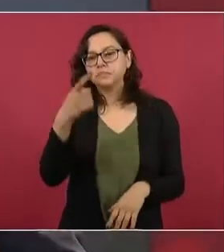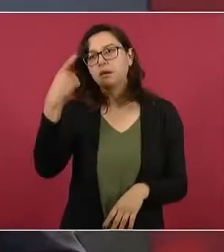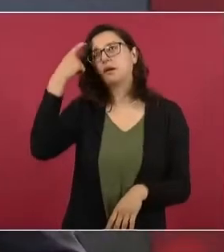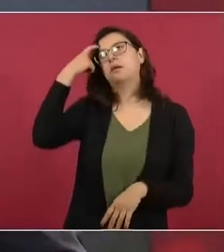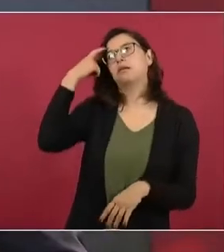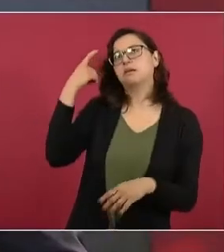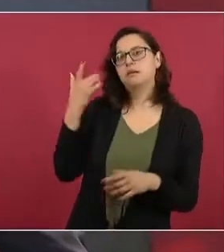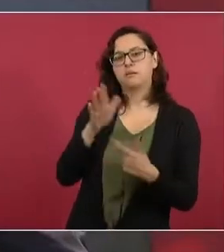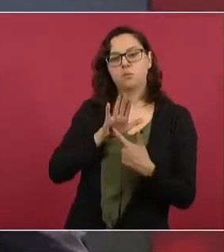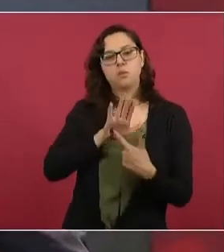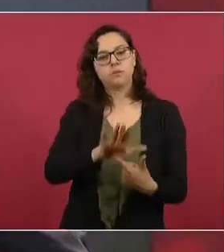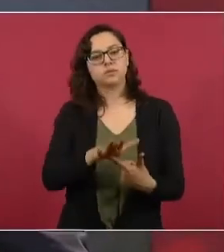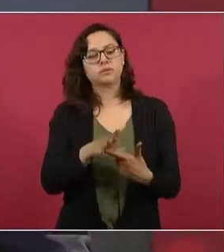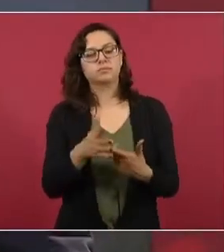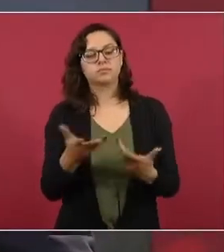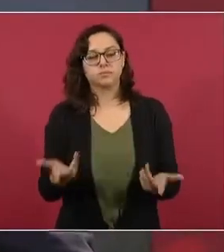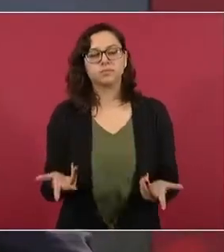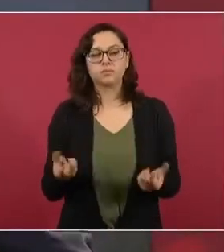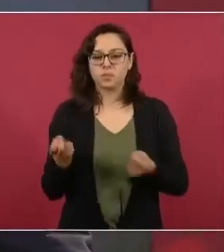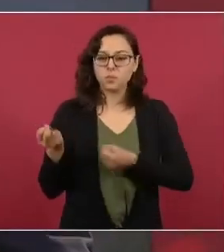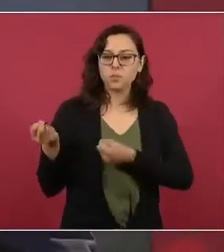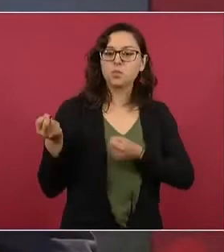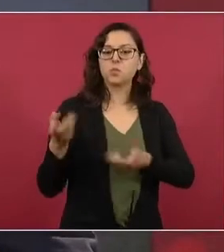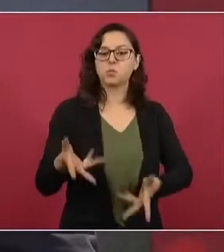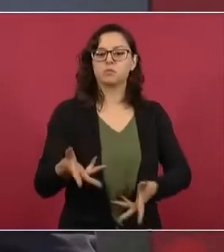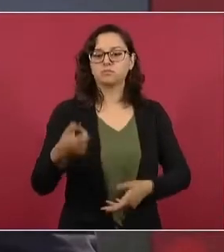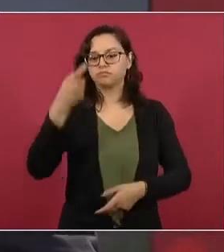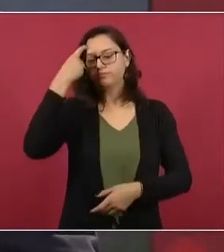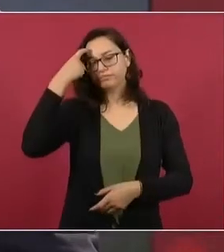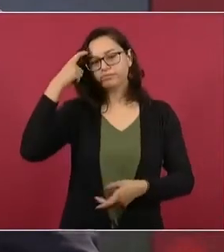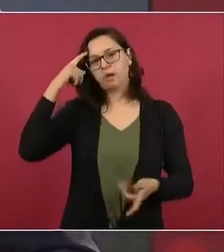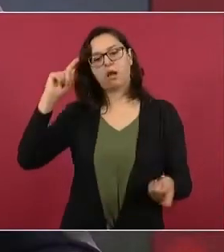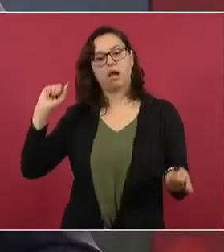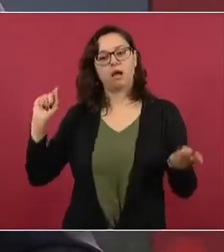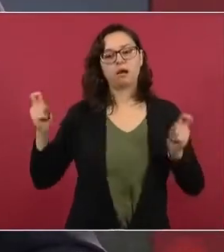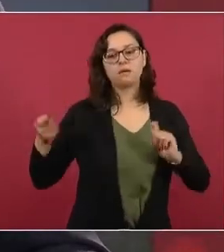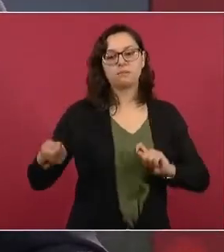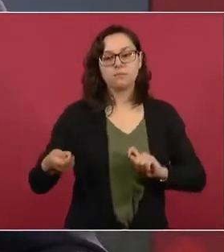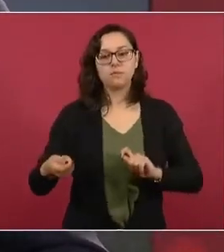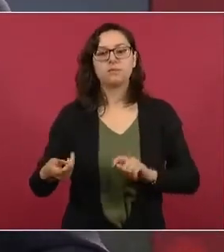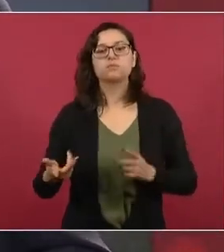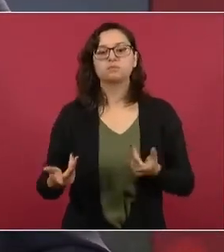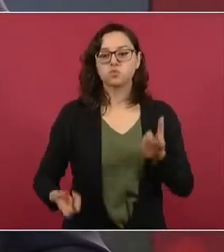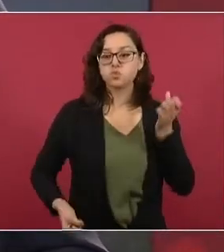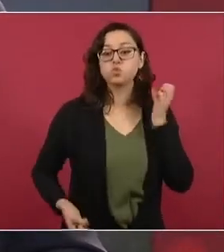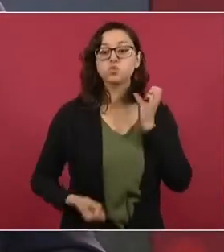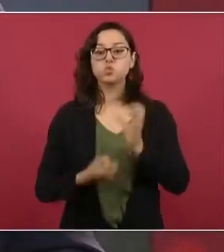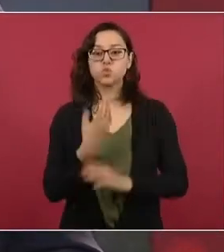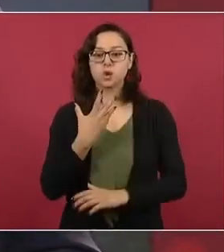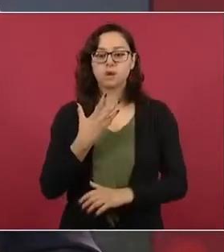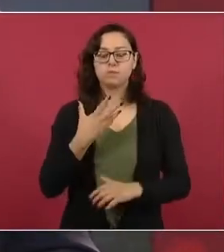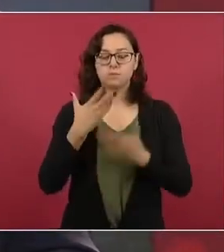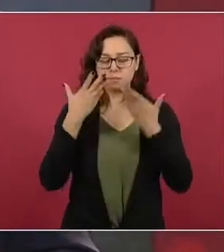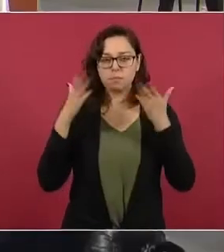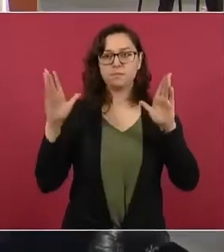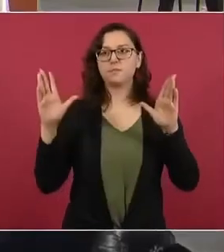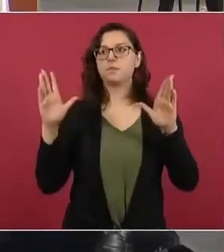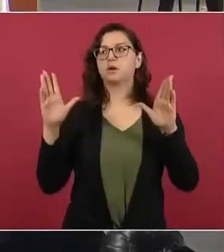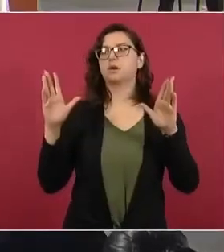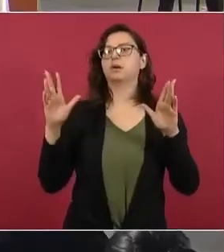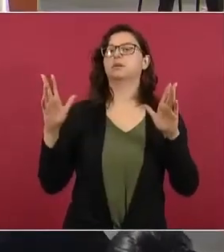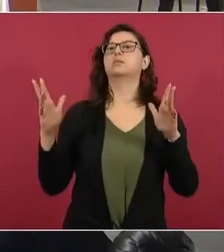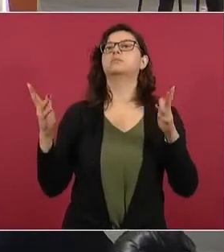cambiar o contribuir a cambiar mentalidades o auspiciar cambios en la